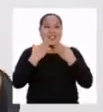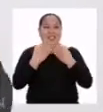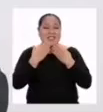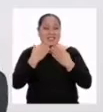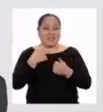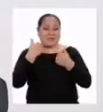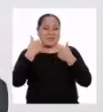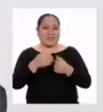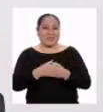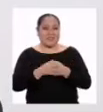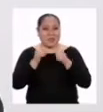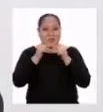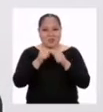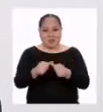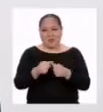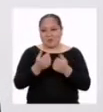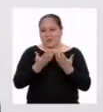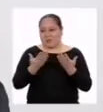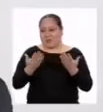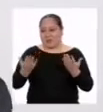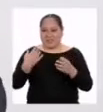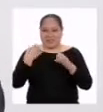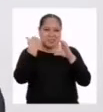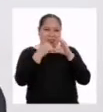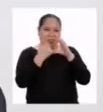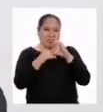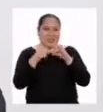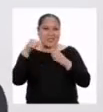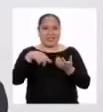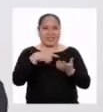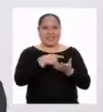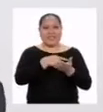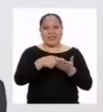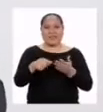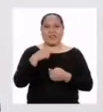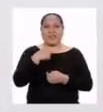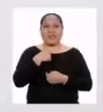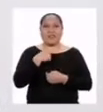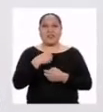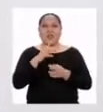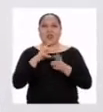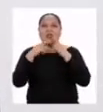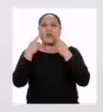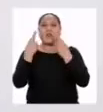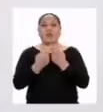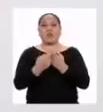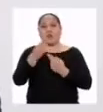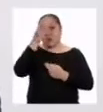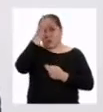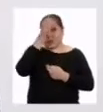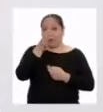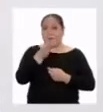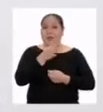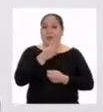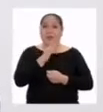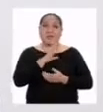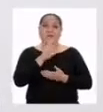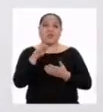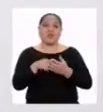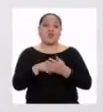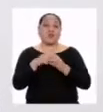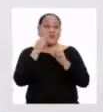bien. Sigo con mis actividades virtuales y esta semana voy a tener reunión de padres. Todo